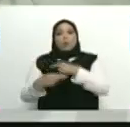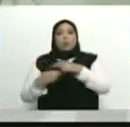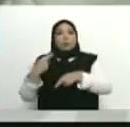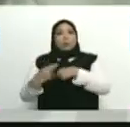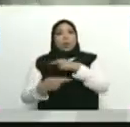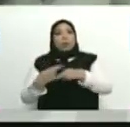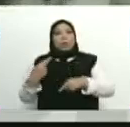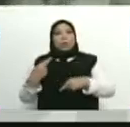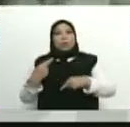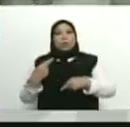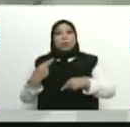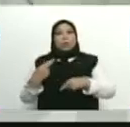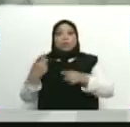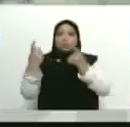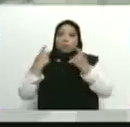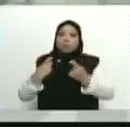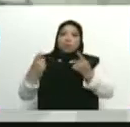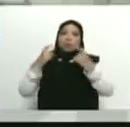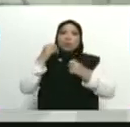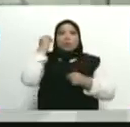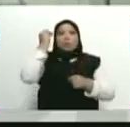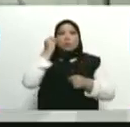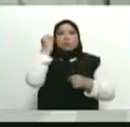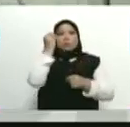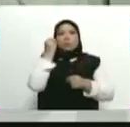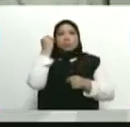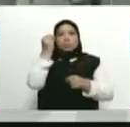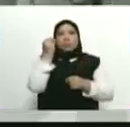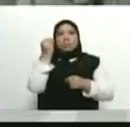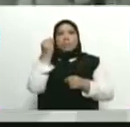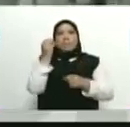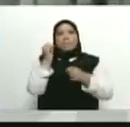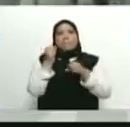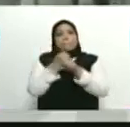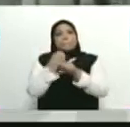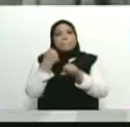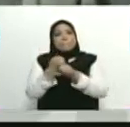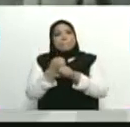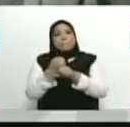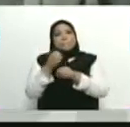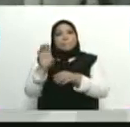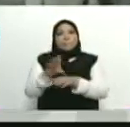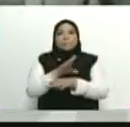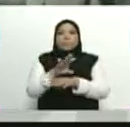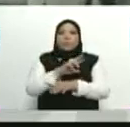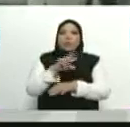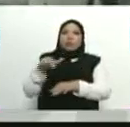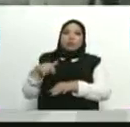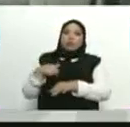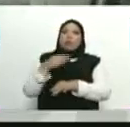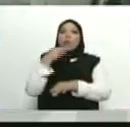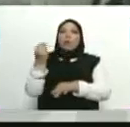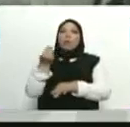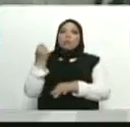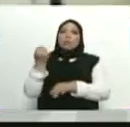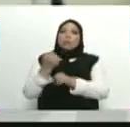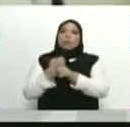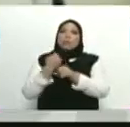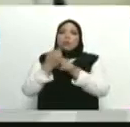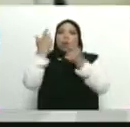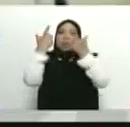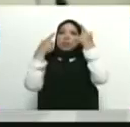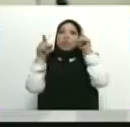revolucionario. Y nos enseñó esa consigna que cantábamos nosotros, muchachos, muchachas, cuando éramos